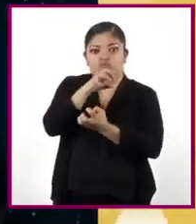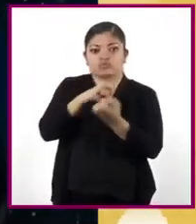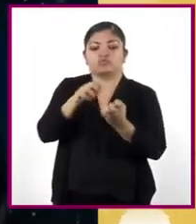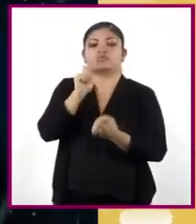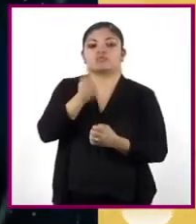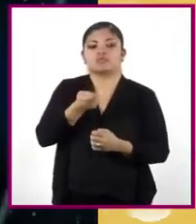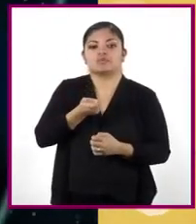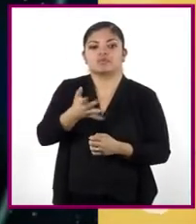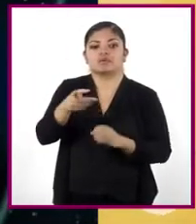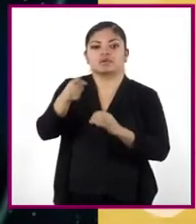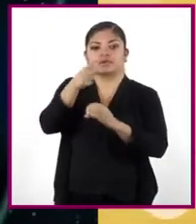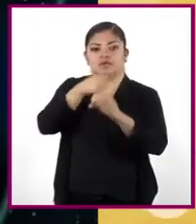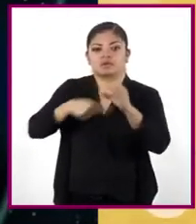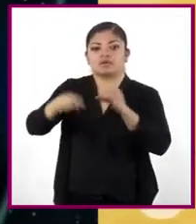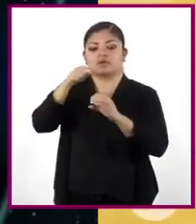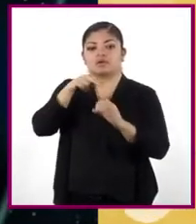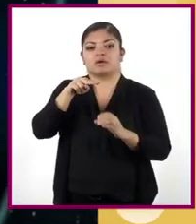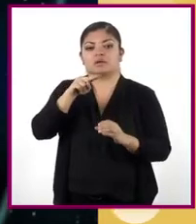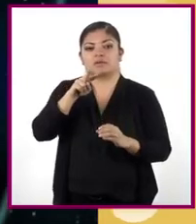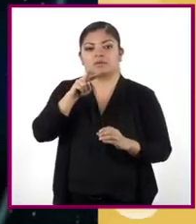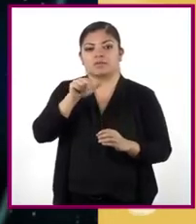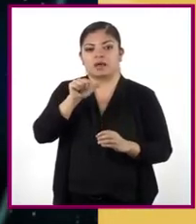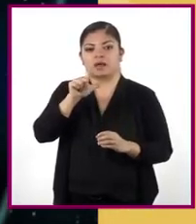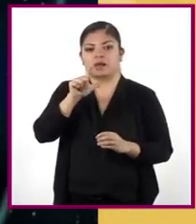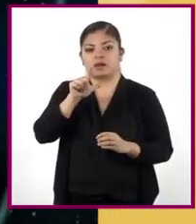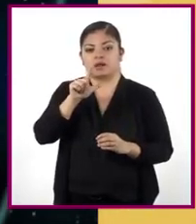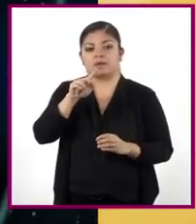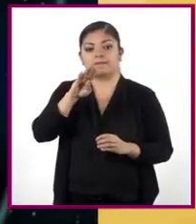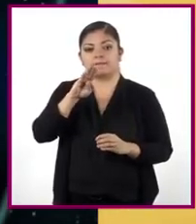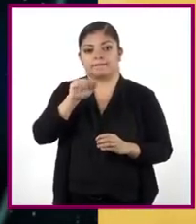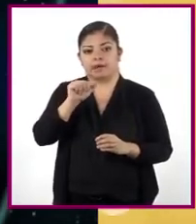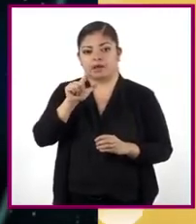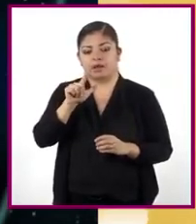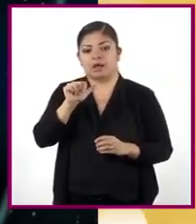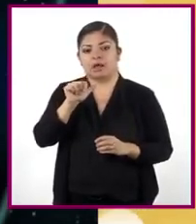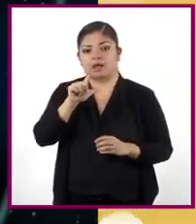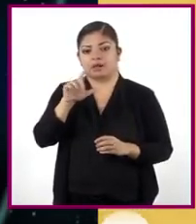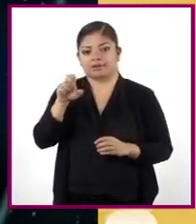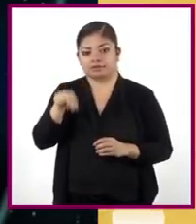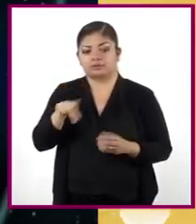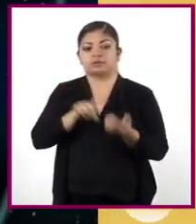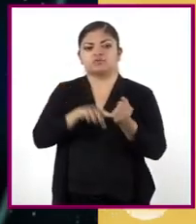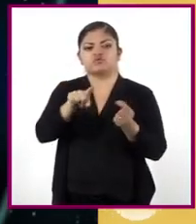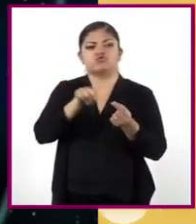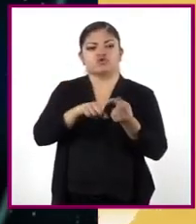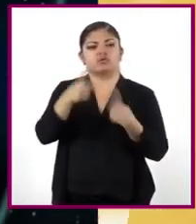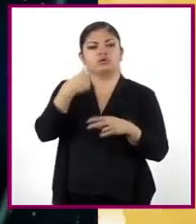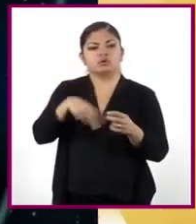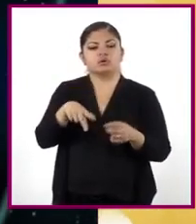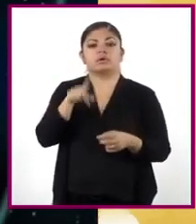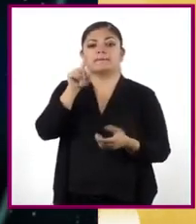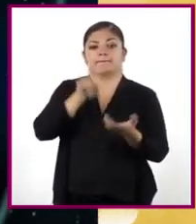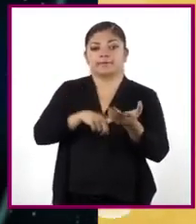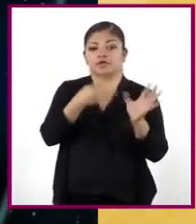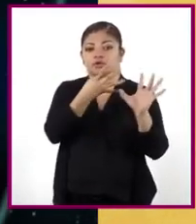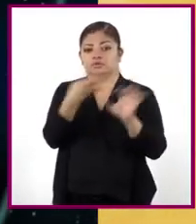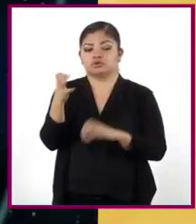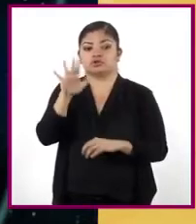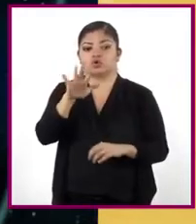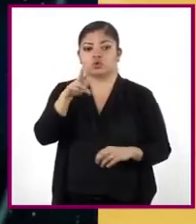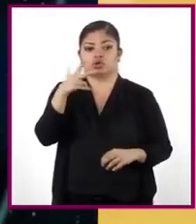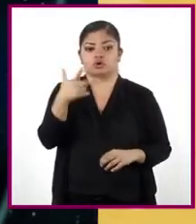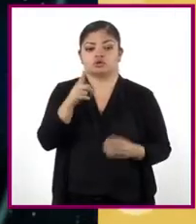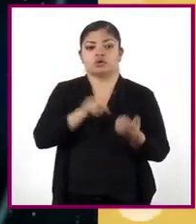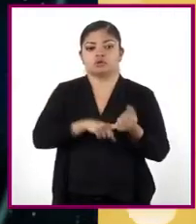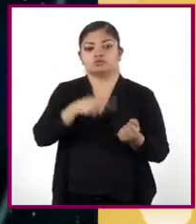los cinturones de Van Allen. Estos cinturones fueron descubiertos en 1958 por